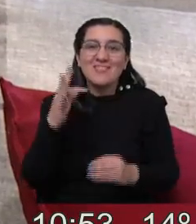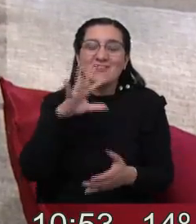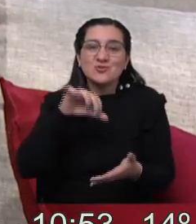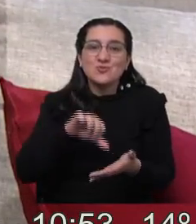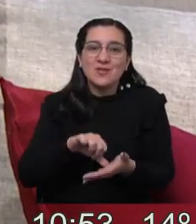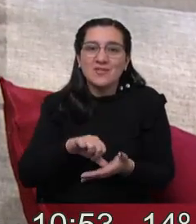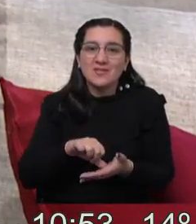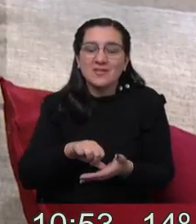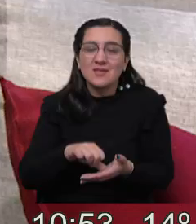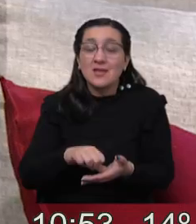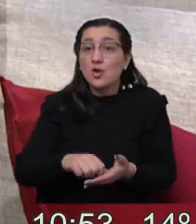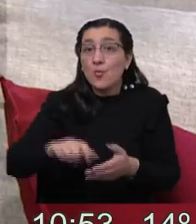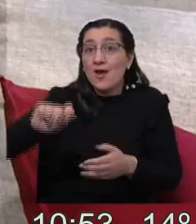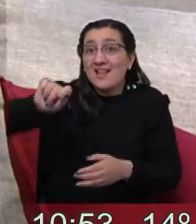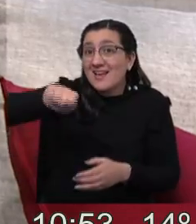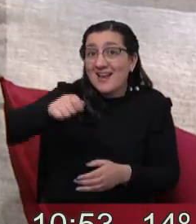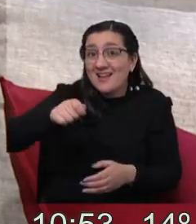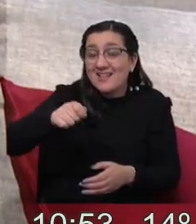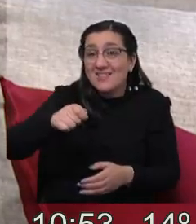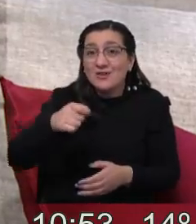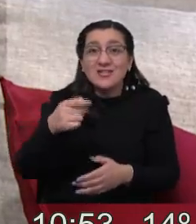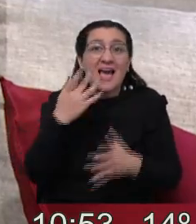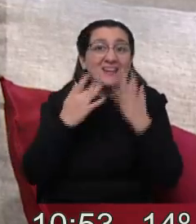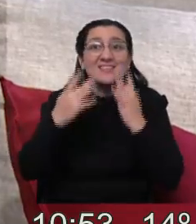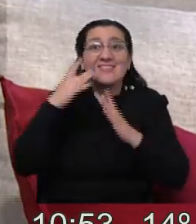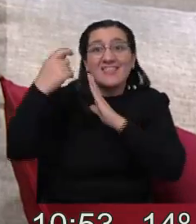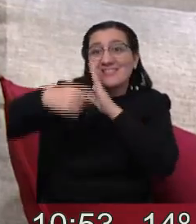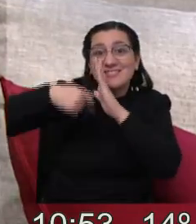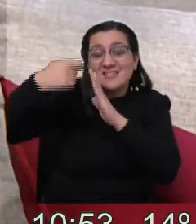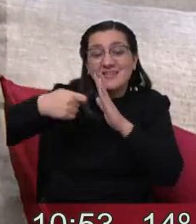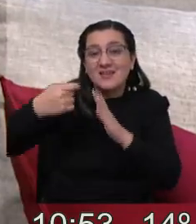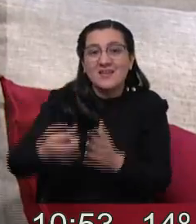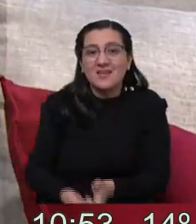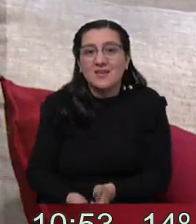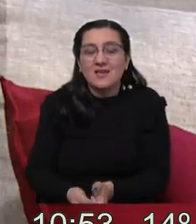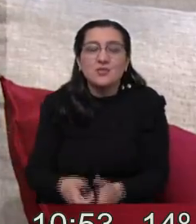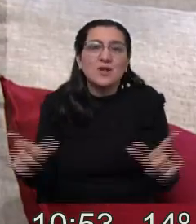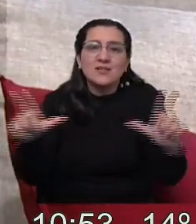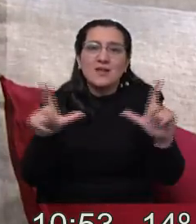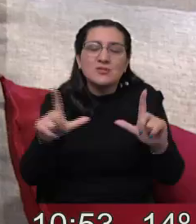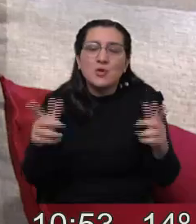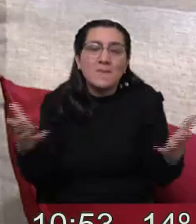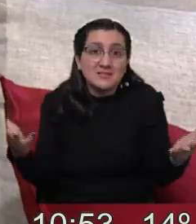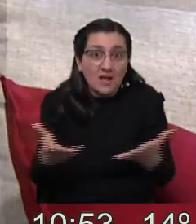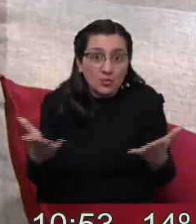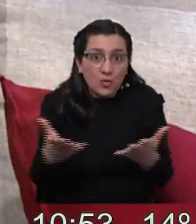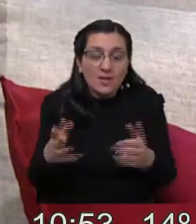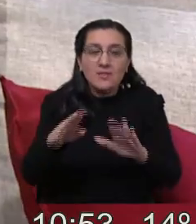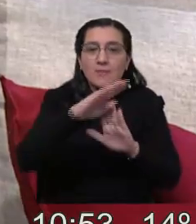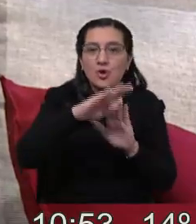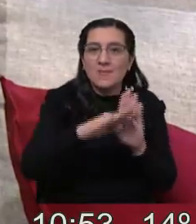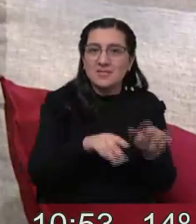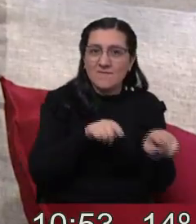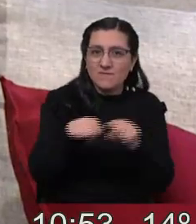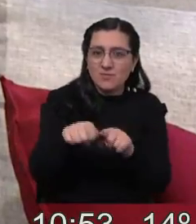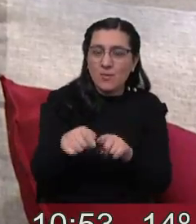canal de los cineastas, ¿no? Yo no digo que hoy no sea una televisión hipercuidada, pero es una televisión mucho más actual, una televisión de programas en vivo.